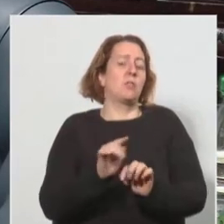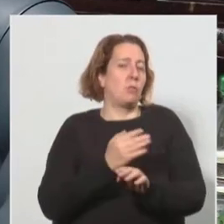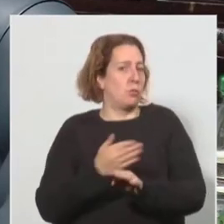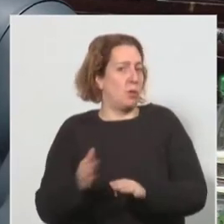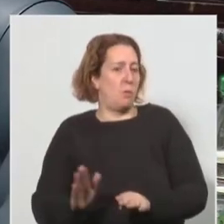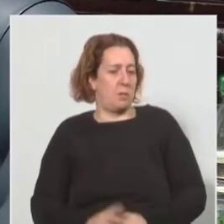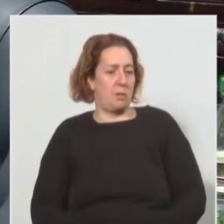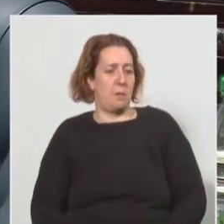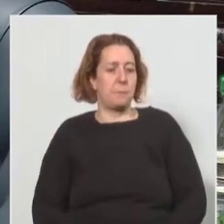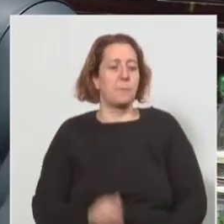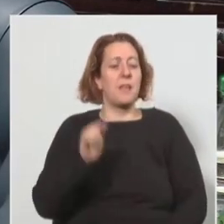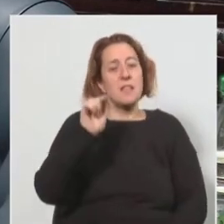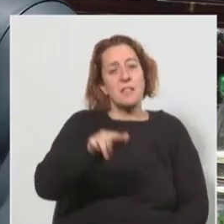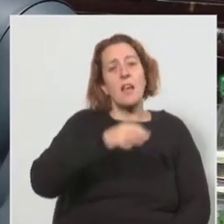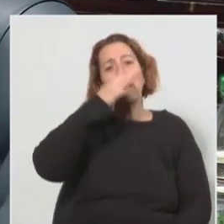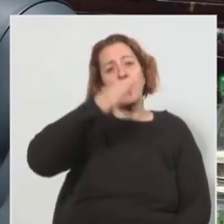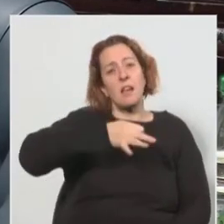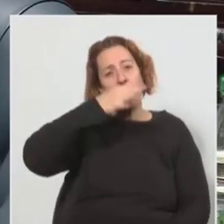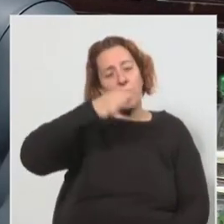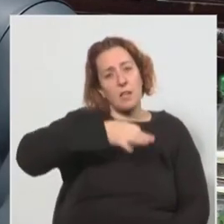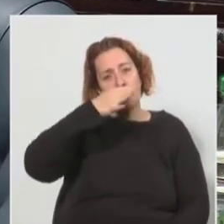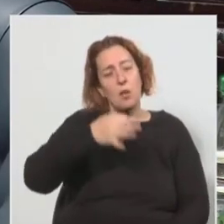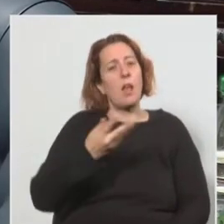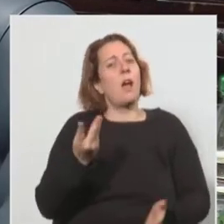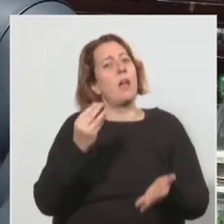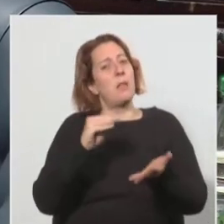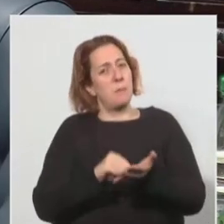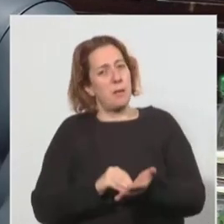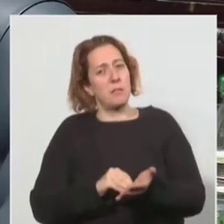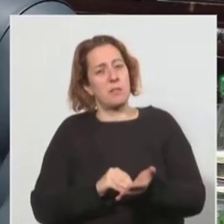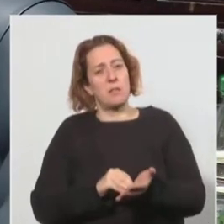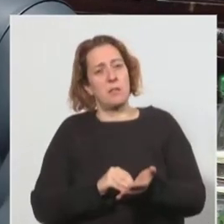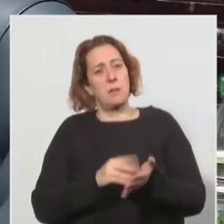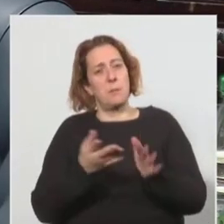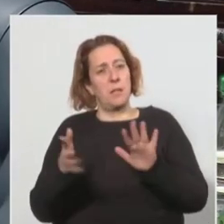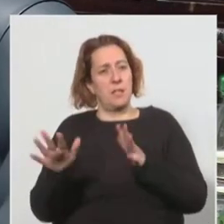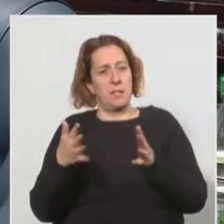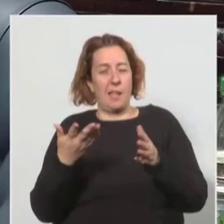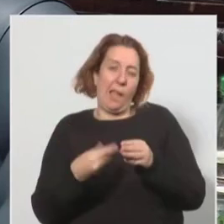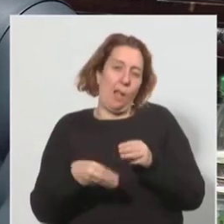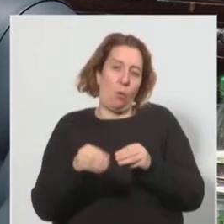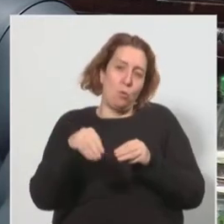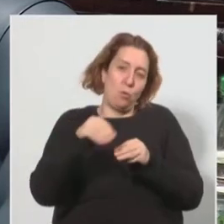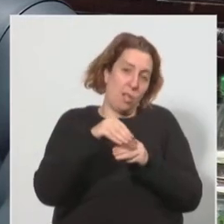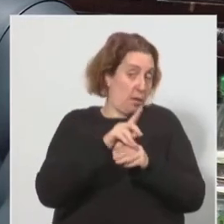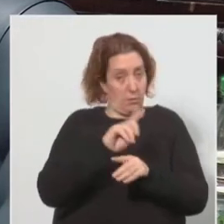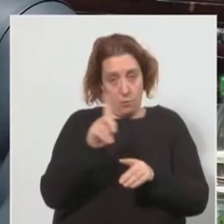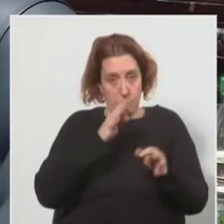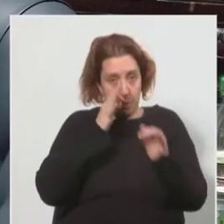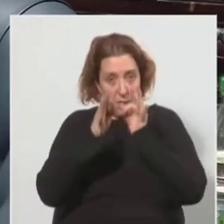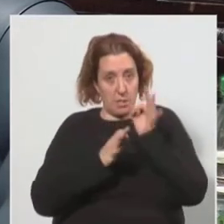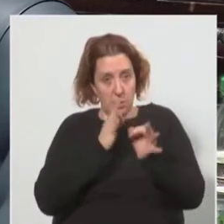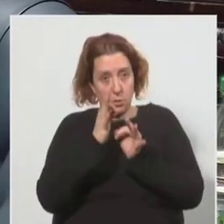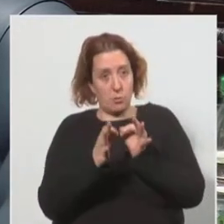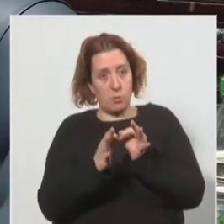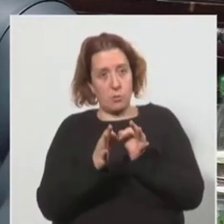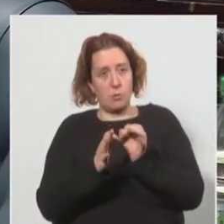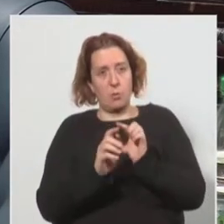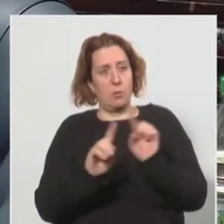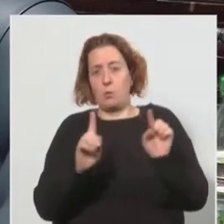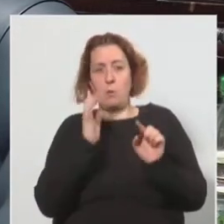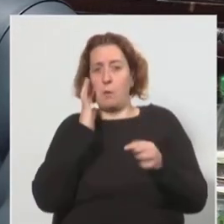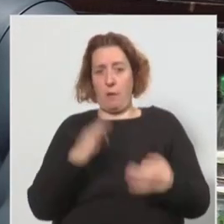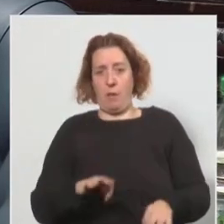ocurrido. Esas declaraciones, además de parecerse más a una excusa que a una explicación, no